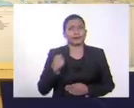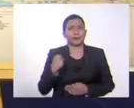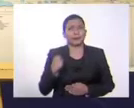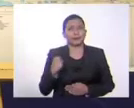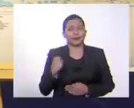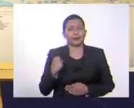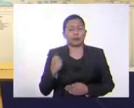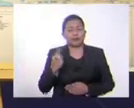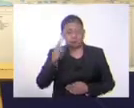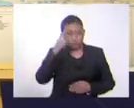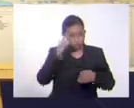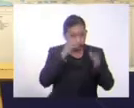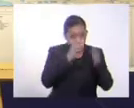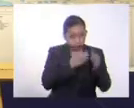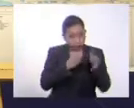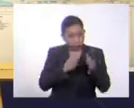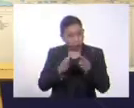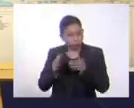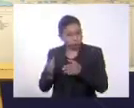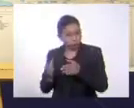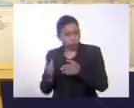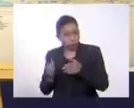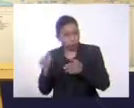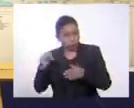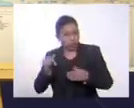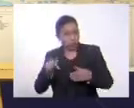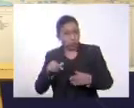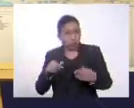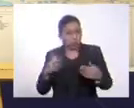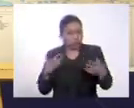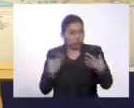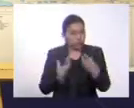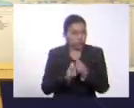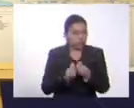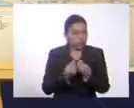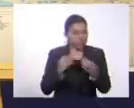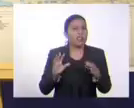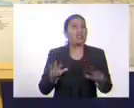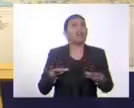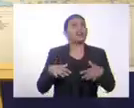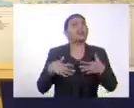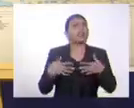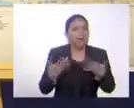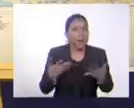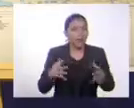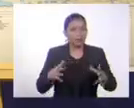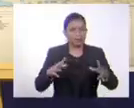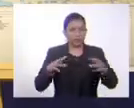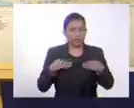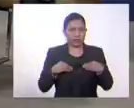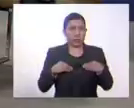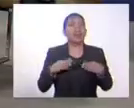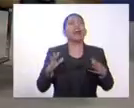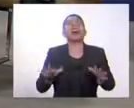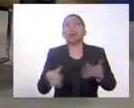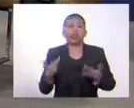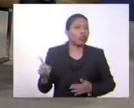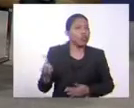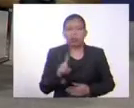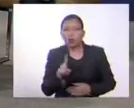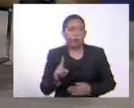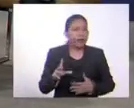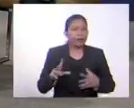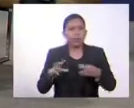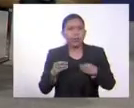aceptado? ¿Y cómo se es aceptado? ¿Qué es lo que se ejecuta y cómo debe ejecutarse? Excelente. Cuando